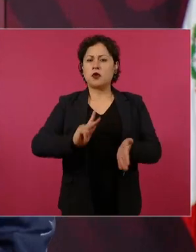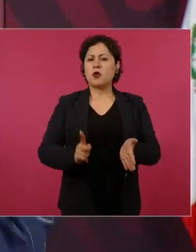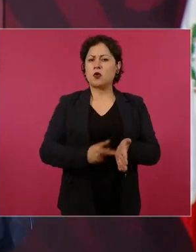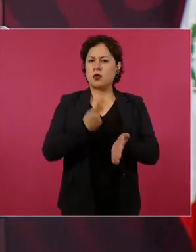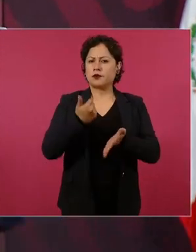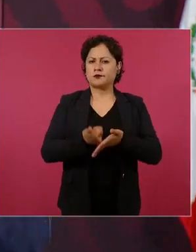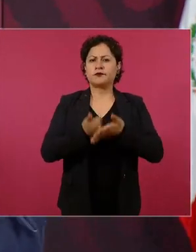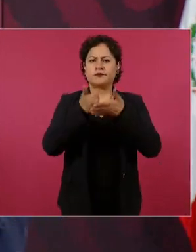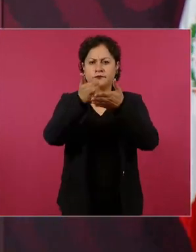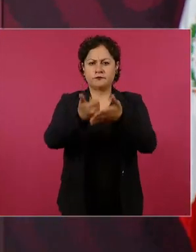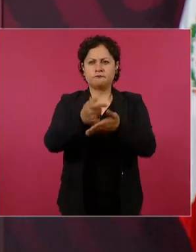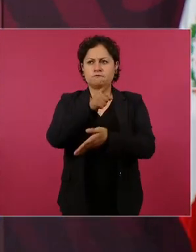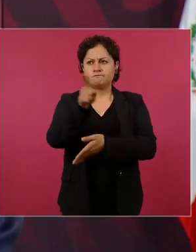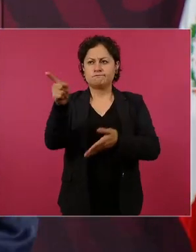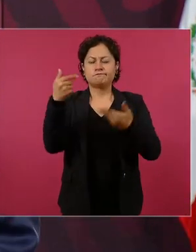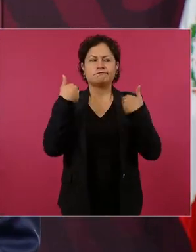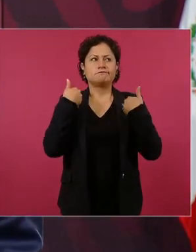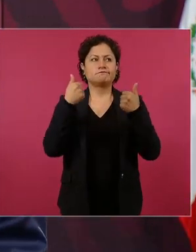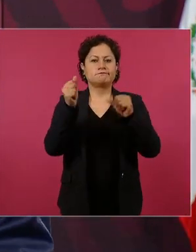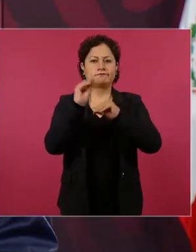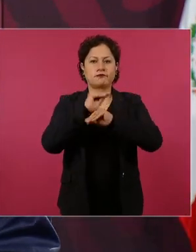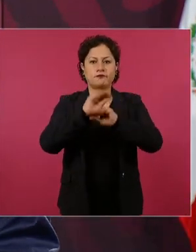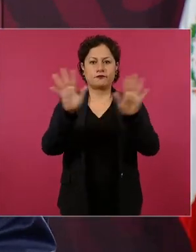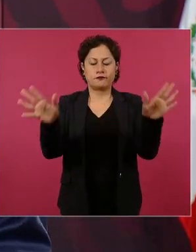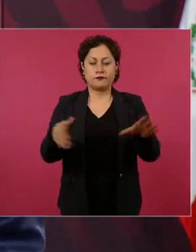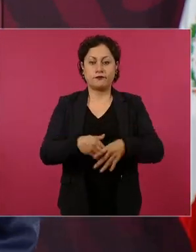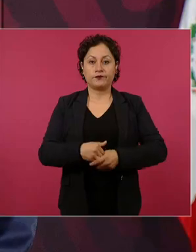a entender.